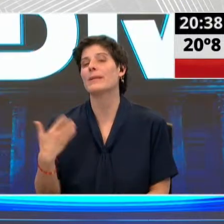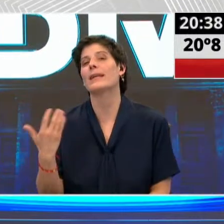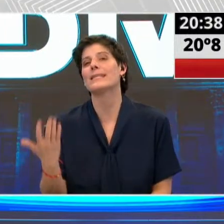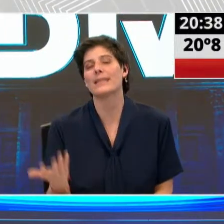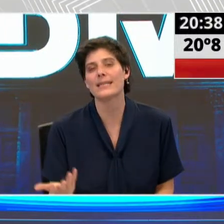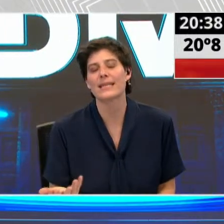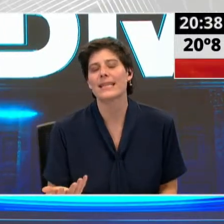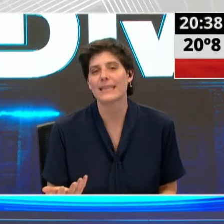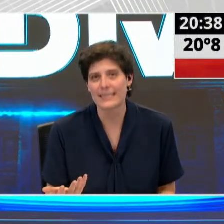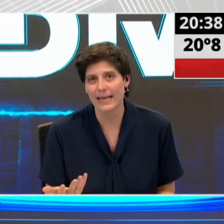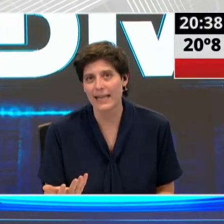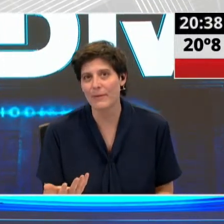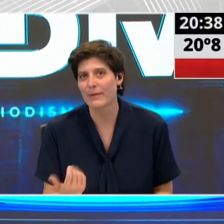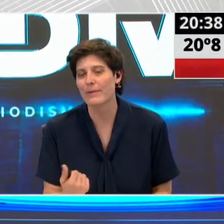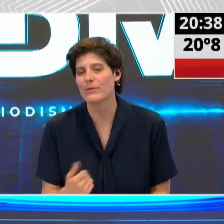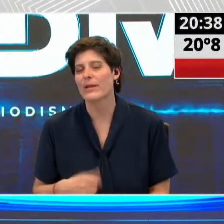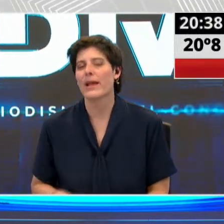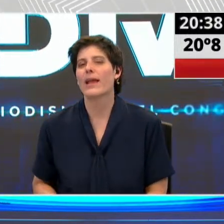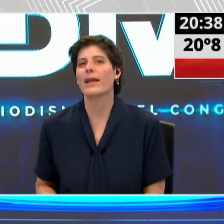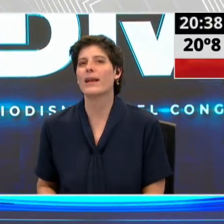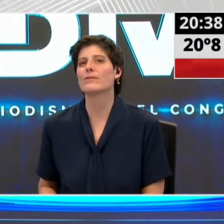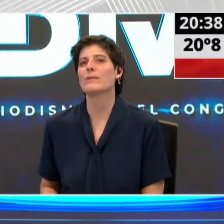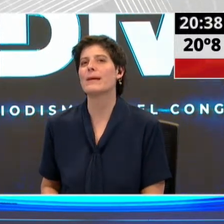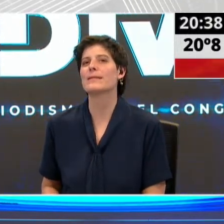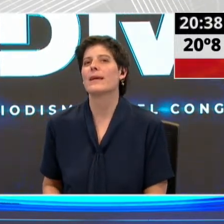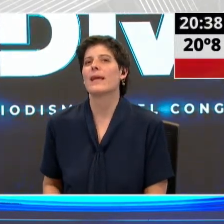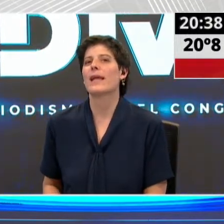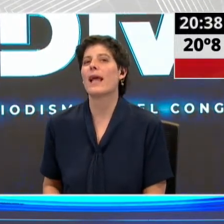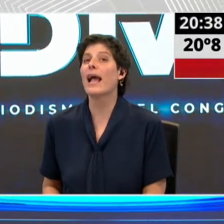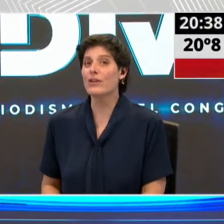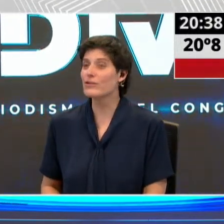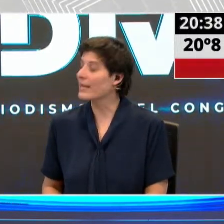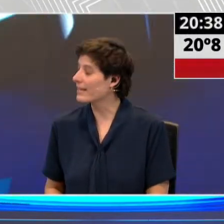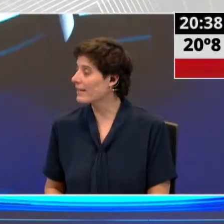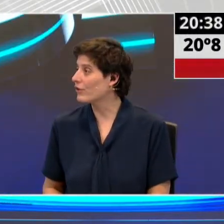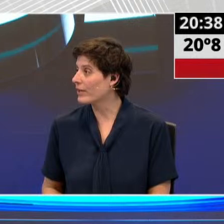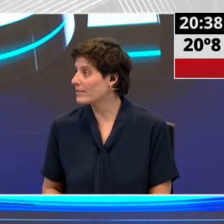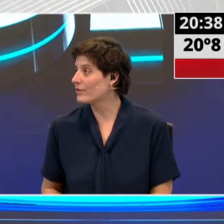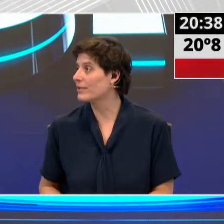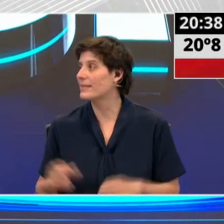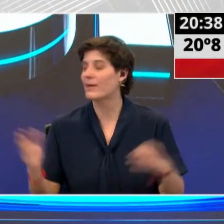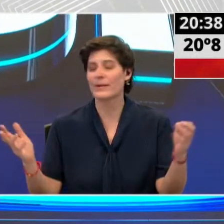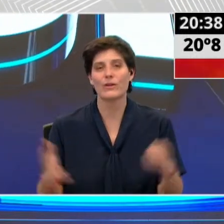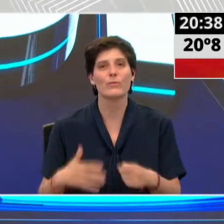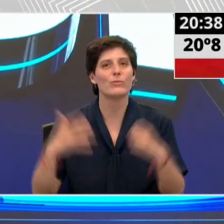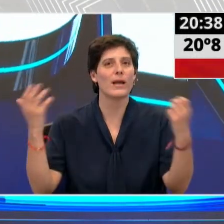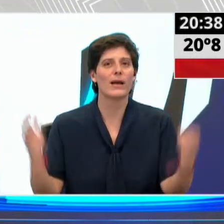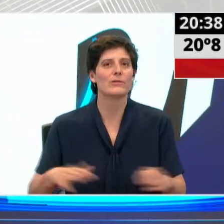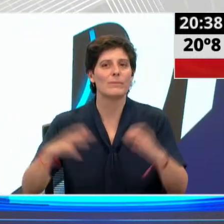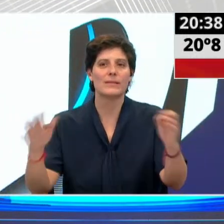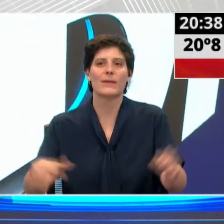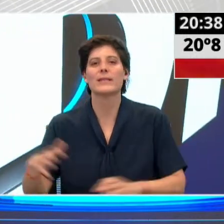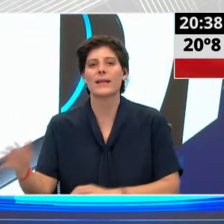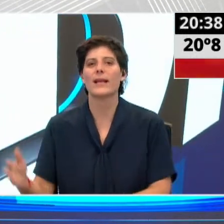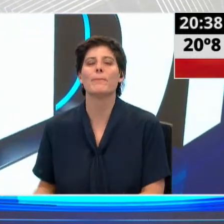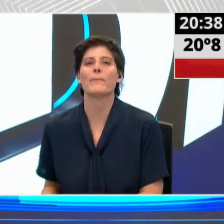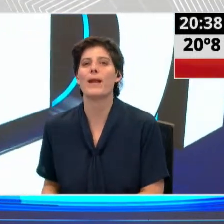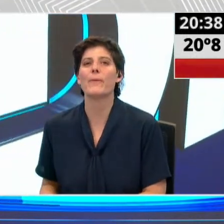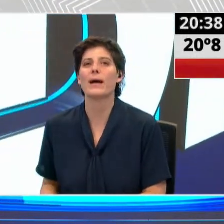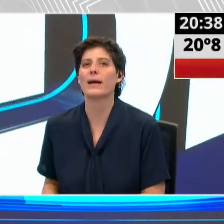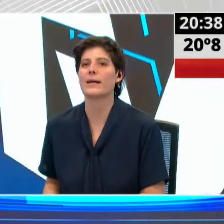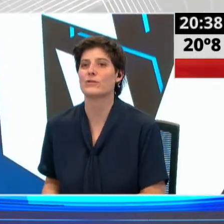no se repitan escenas desagradables que vimos en los últimos años aquí en el Congreso, donde se levantan los diputados, empiezan a batir